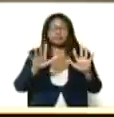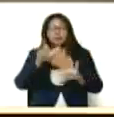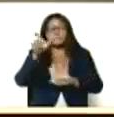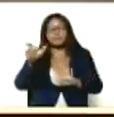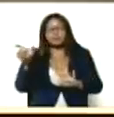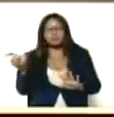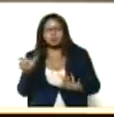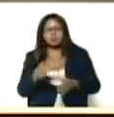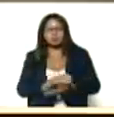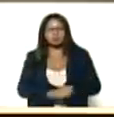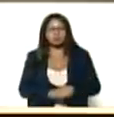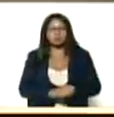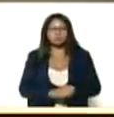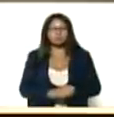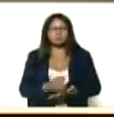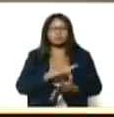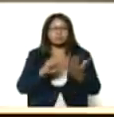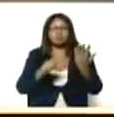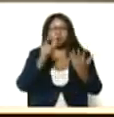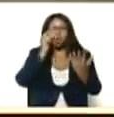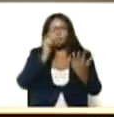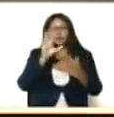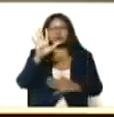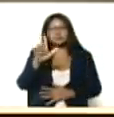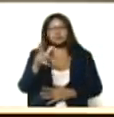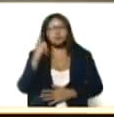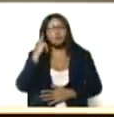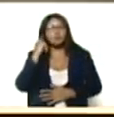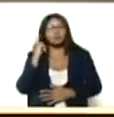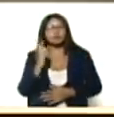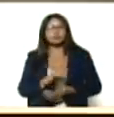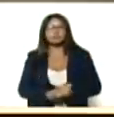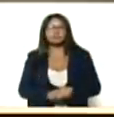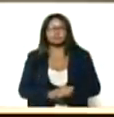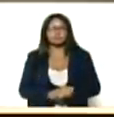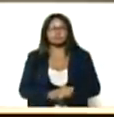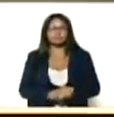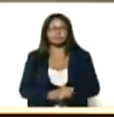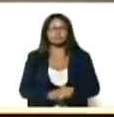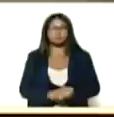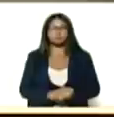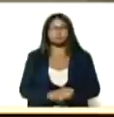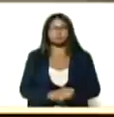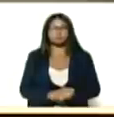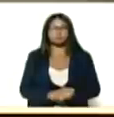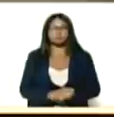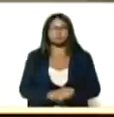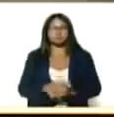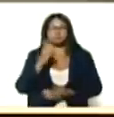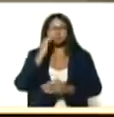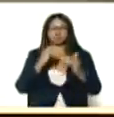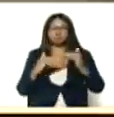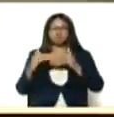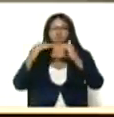compañeras, 5 hombres y 5 mujeres, paridad perfecta de